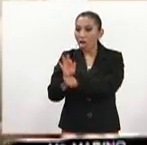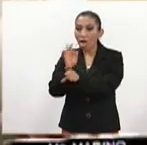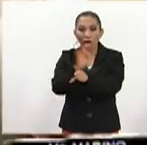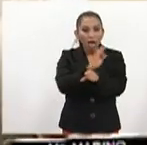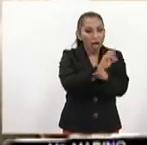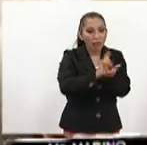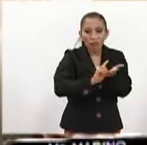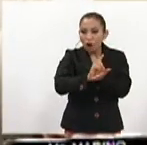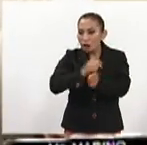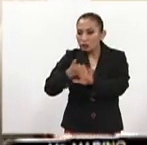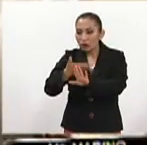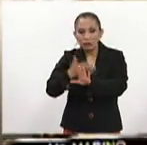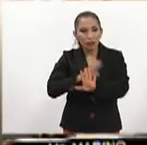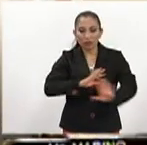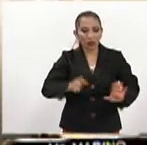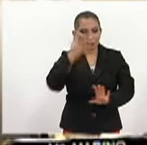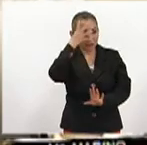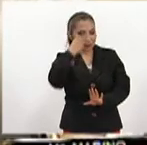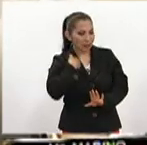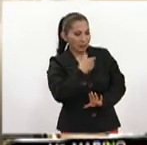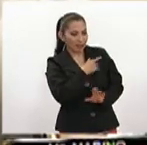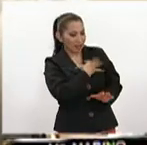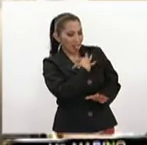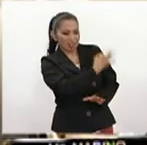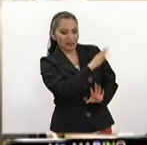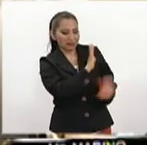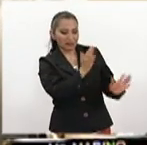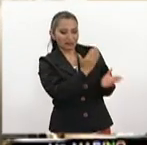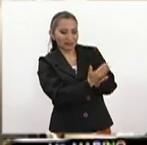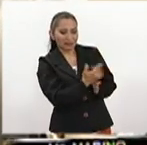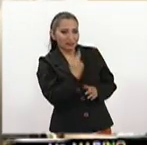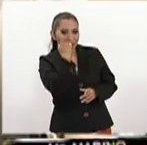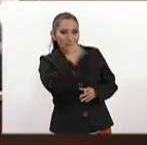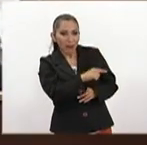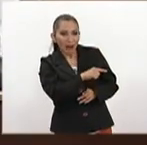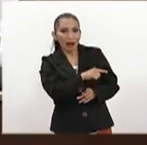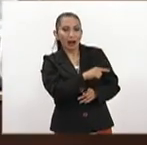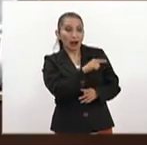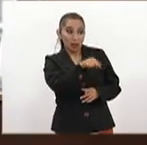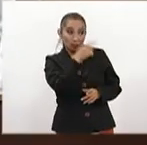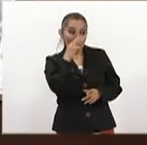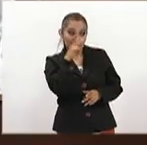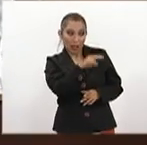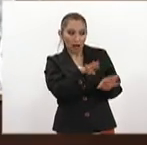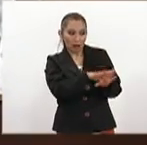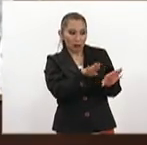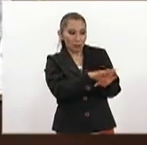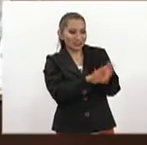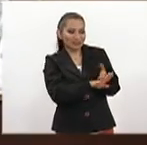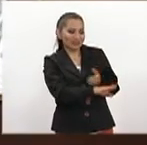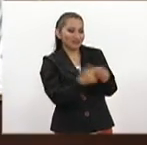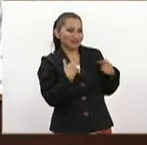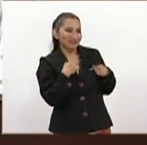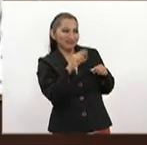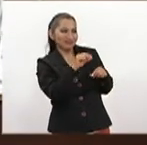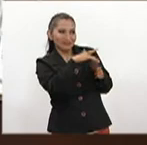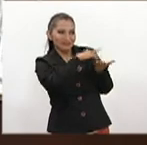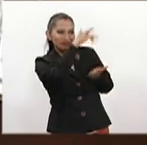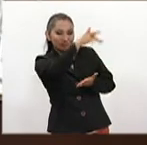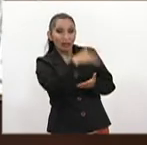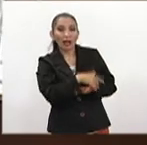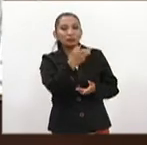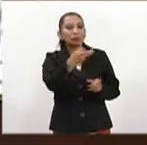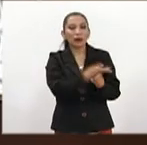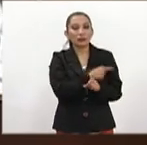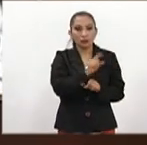había propuesto nada menos que el presidente Trump. Para que se dé usted idea de cómo están las cosas ahí. Bueno, pues